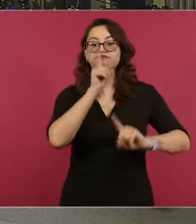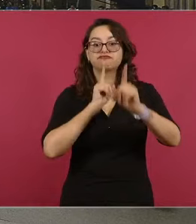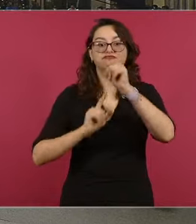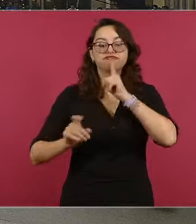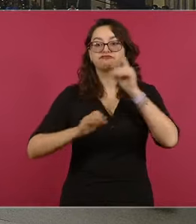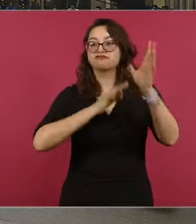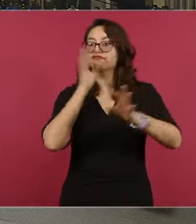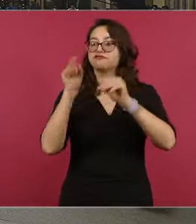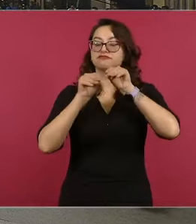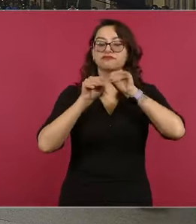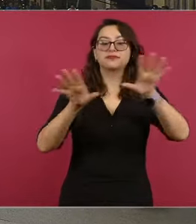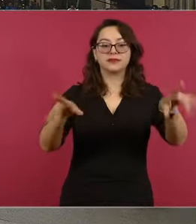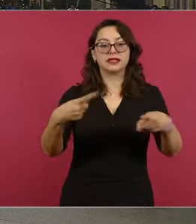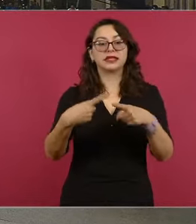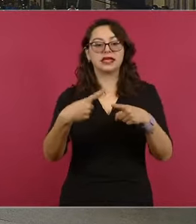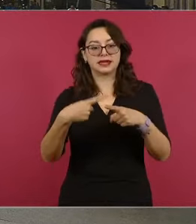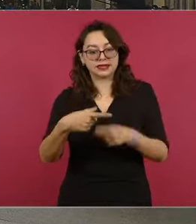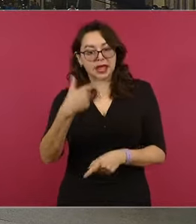mentiras.